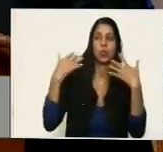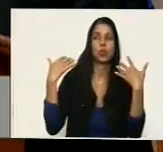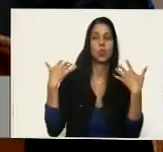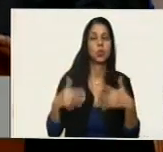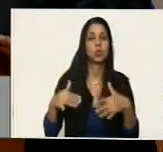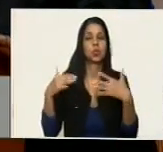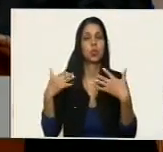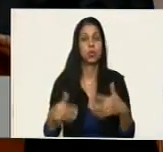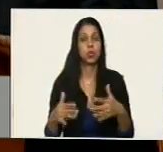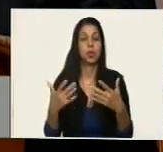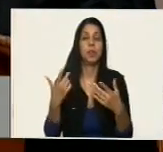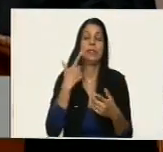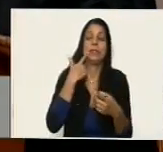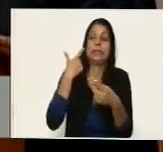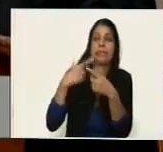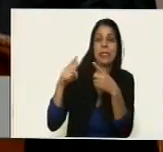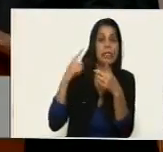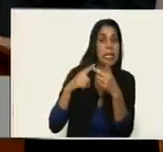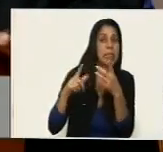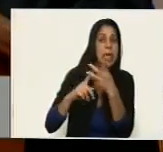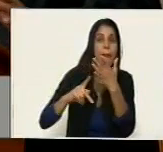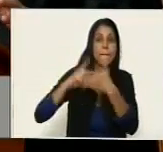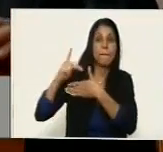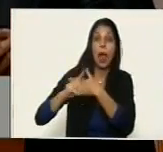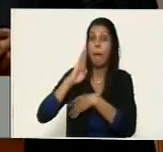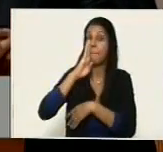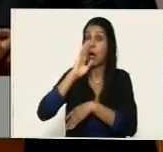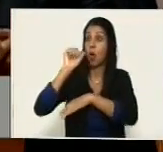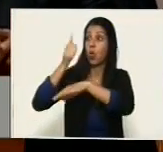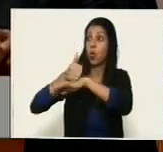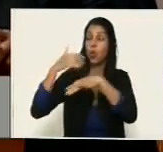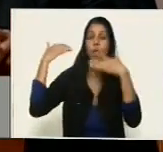monetario, de tal manera de que en ese marco